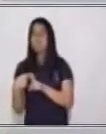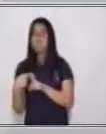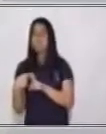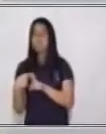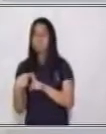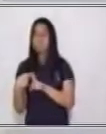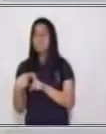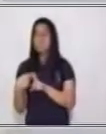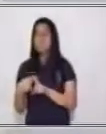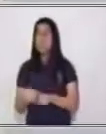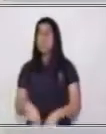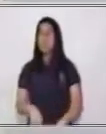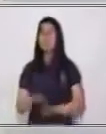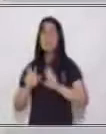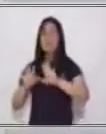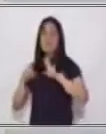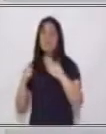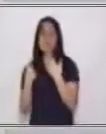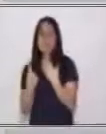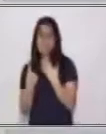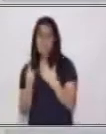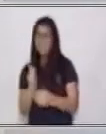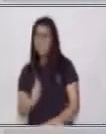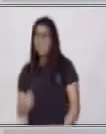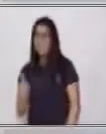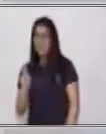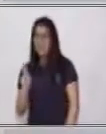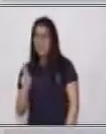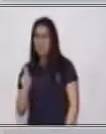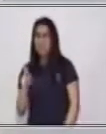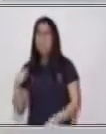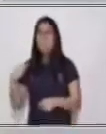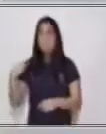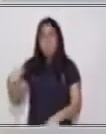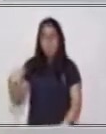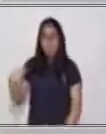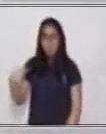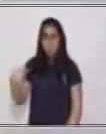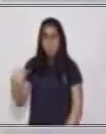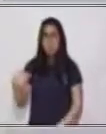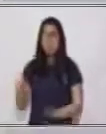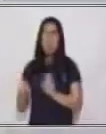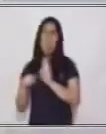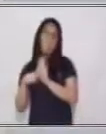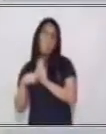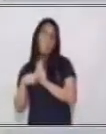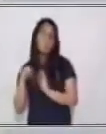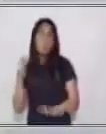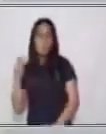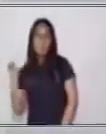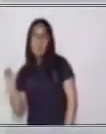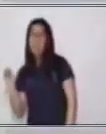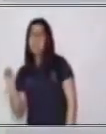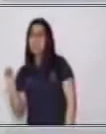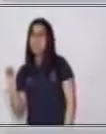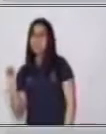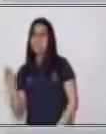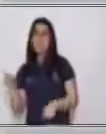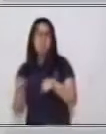Tienen diferente signo. Son números diferentes y tienen diferente